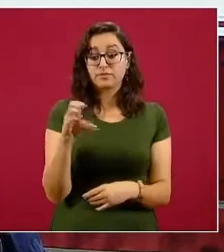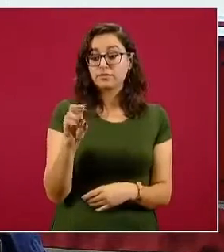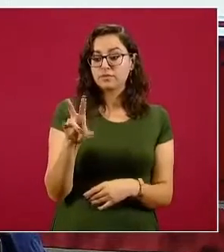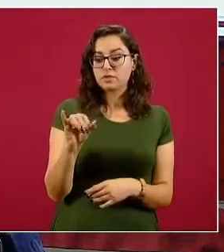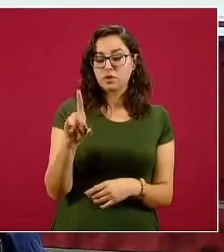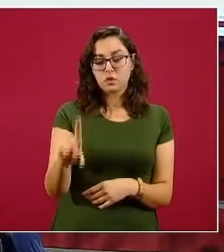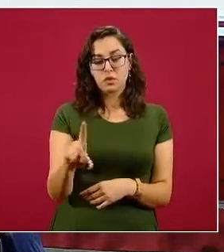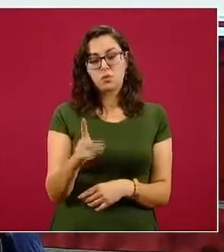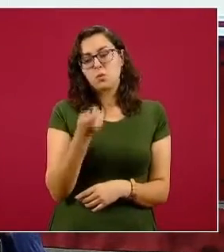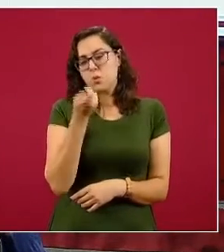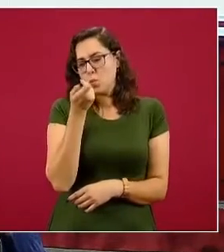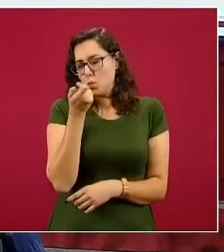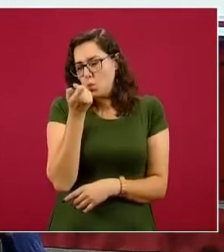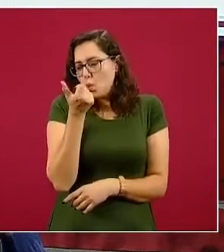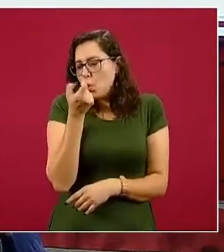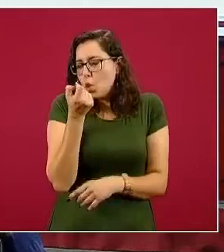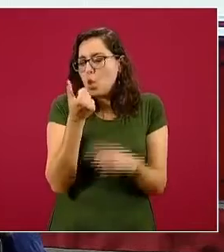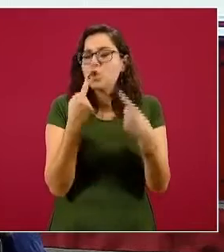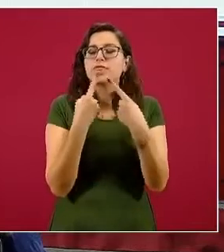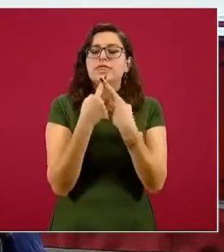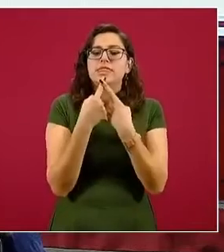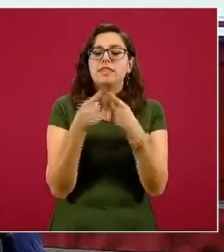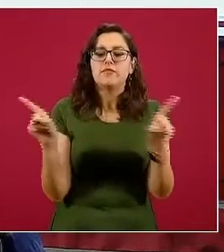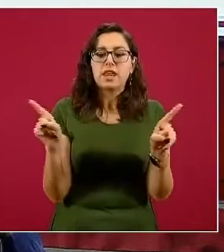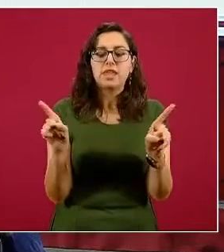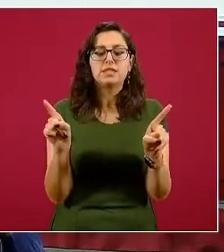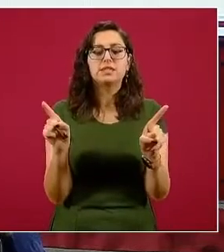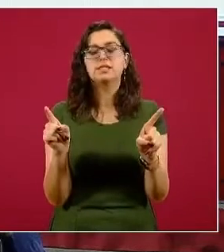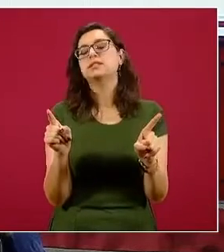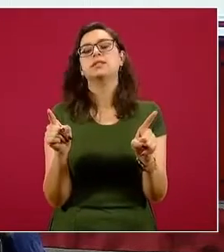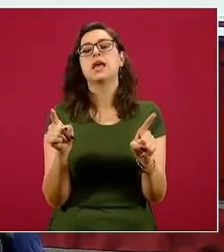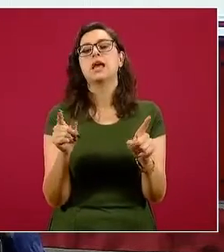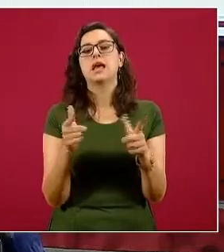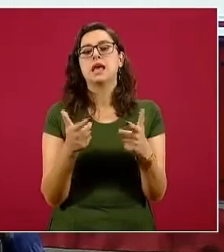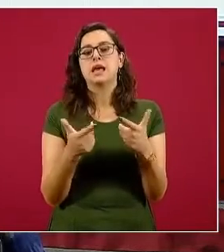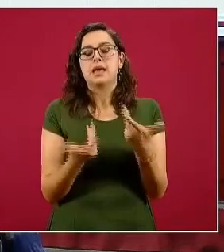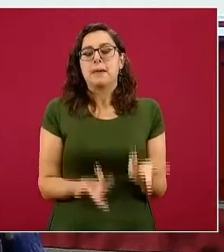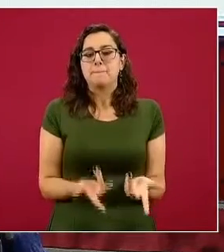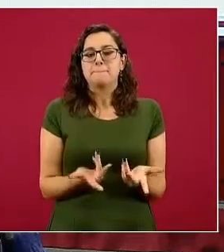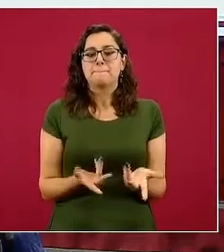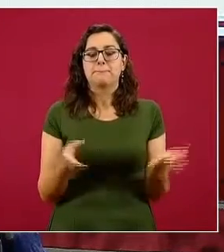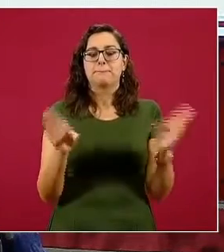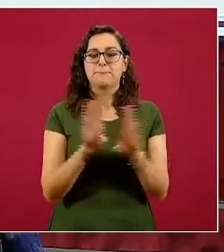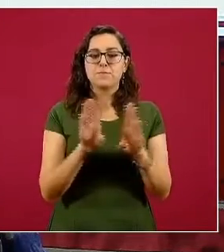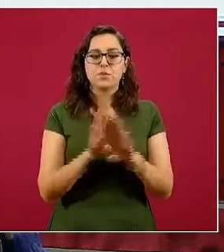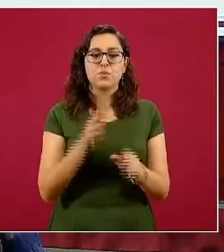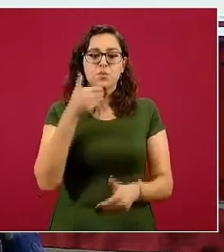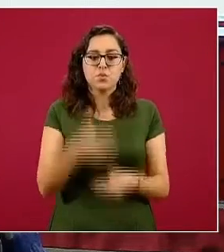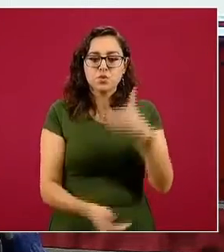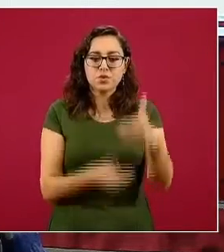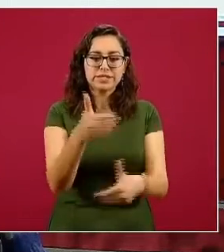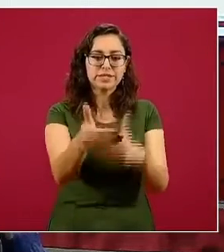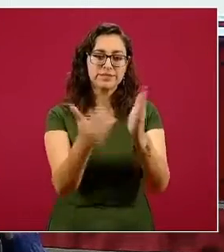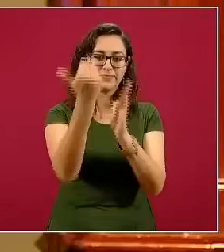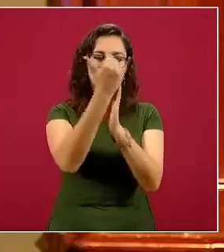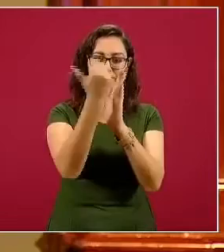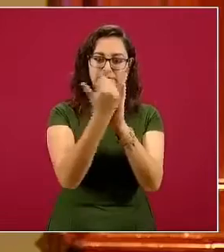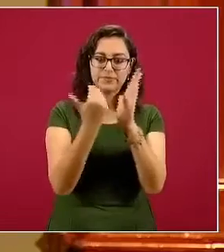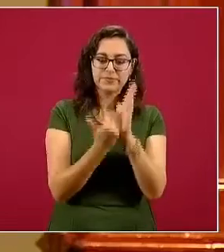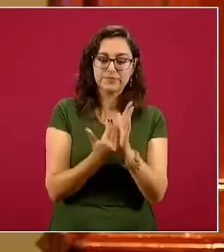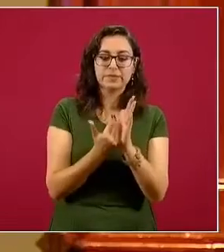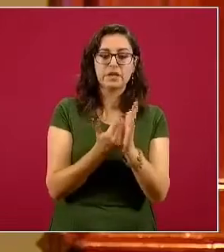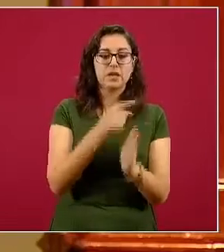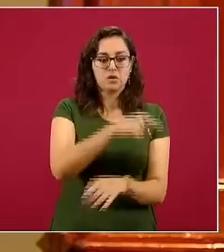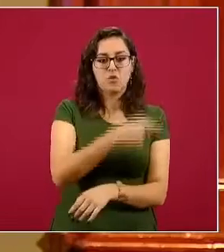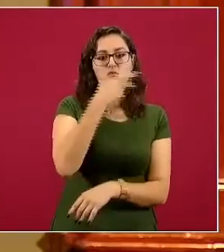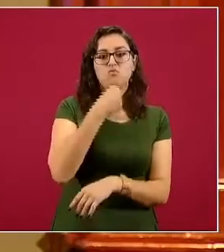un poco la manera de cómo el proceso y el protocolo para que acudan